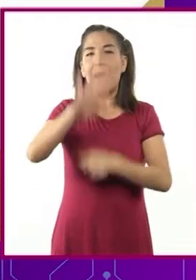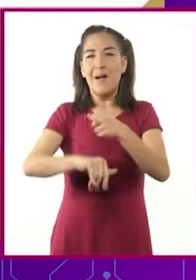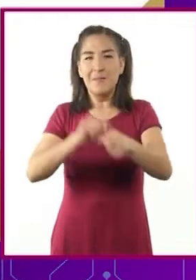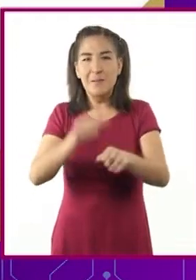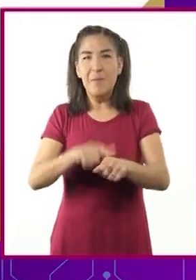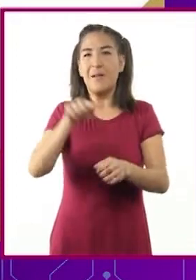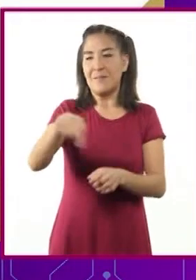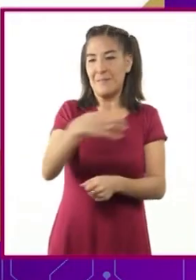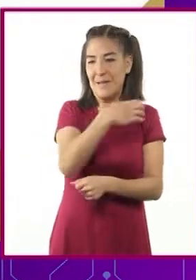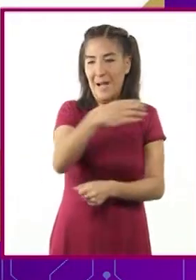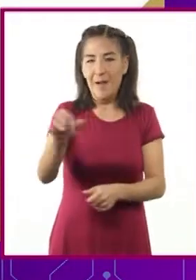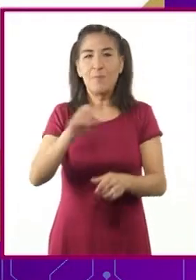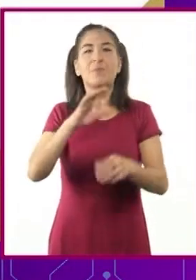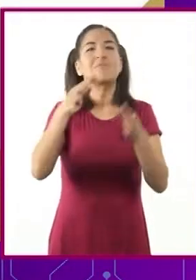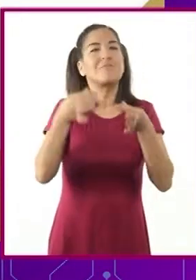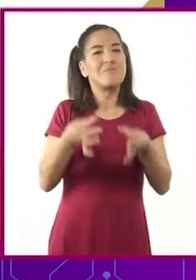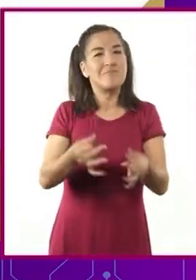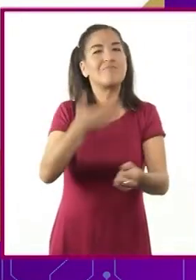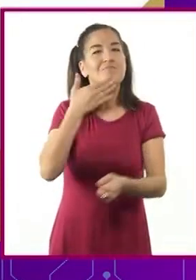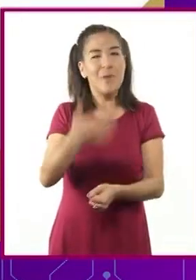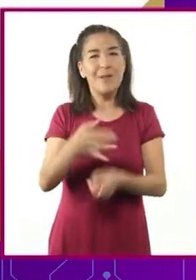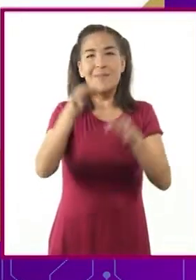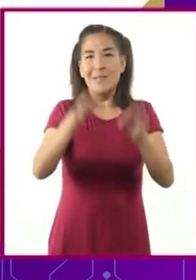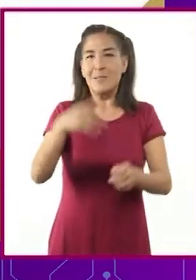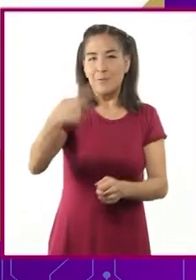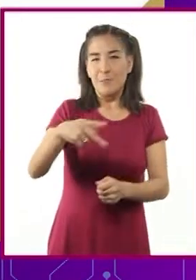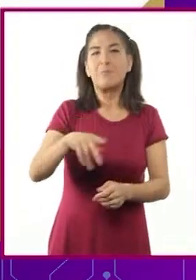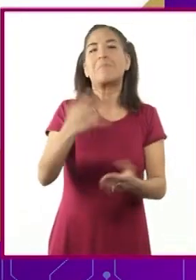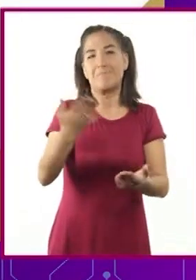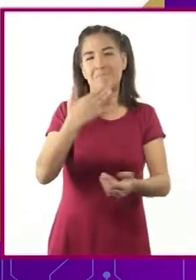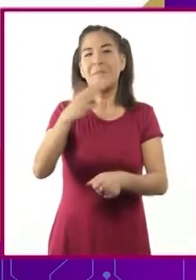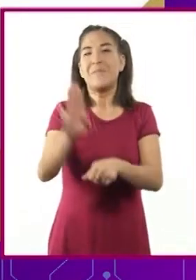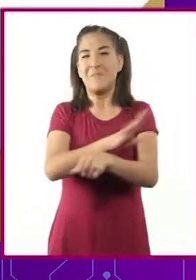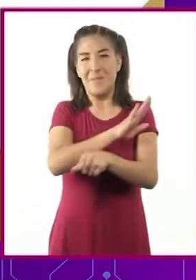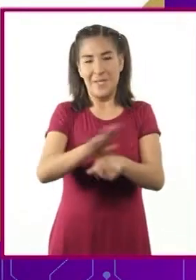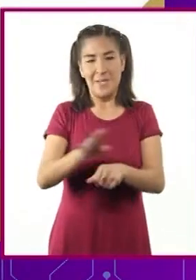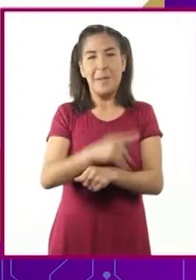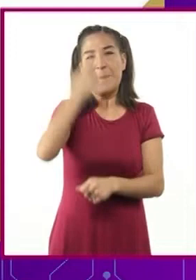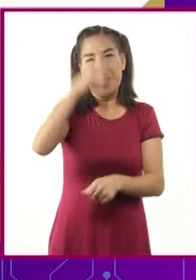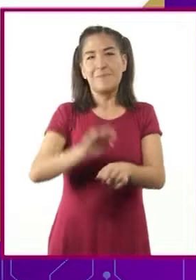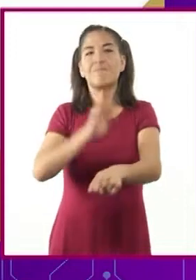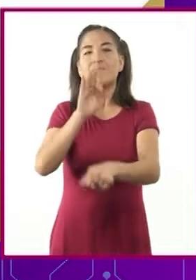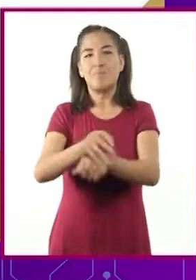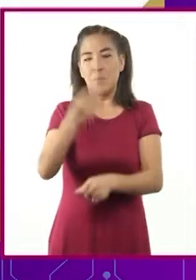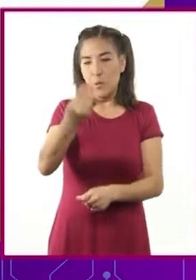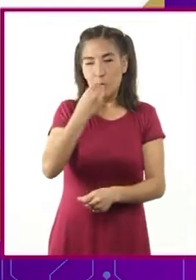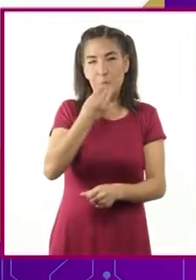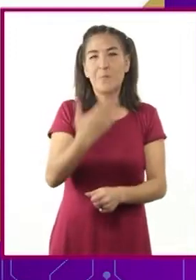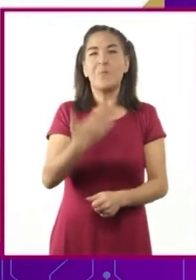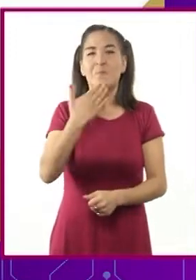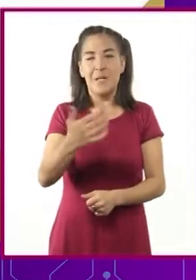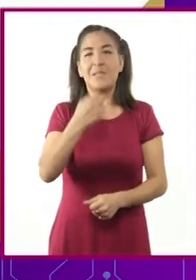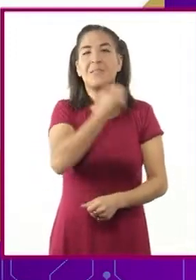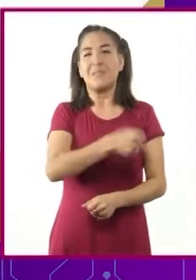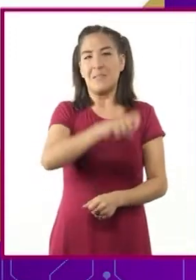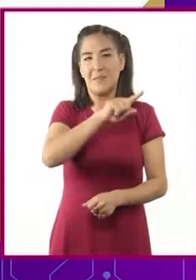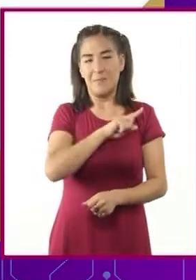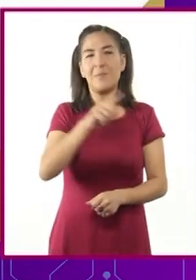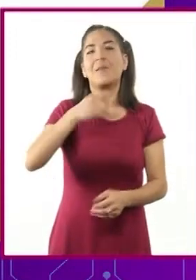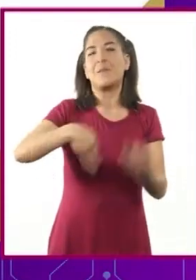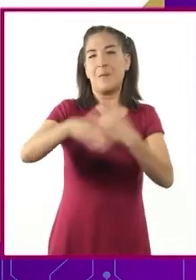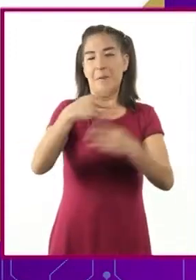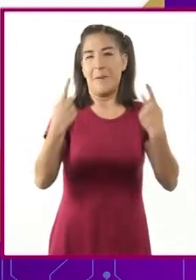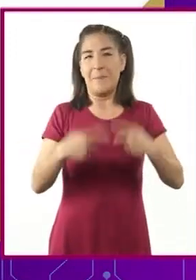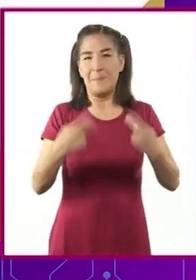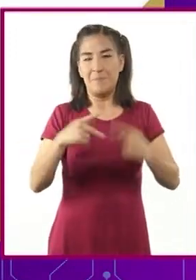del campo en los espacios rurales representa una ventaja, ya que favorecen la nutrición y la salud de la población.